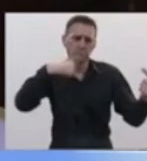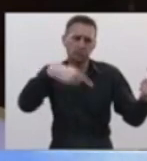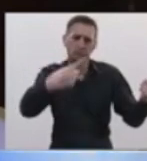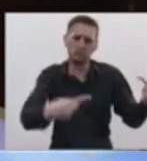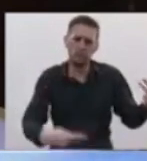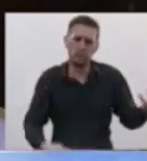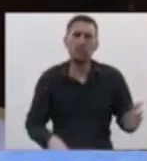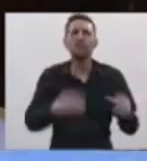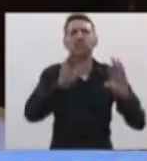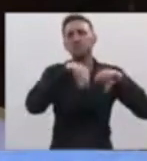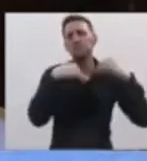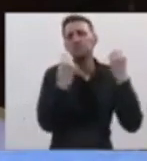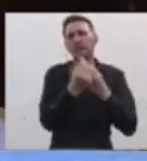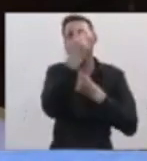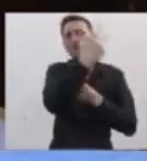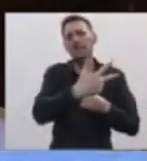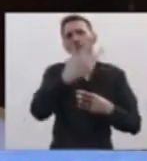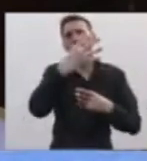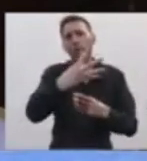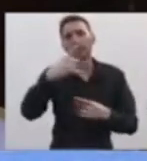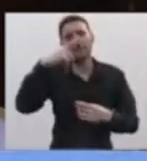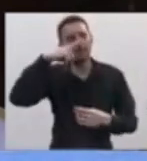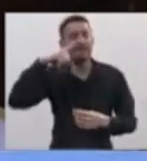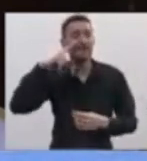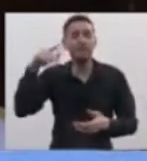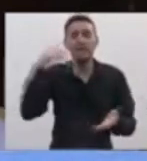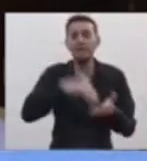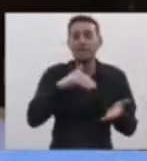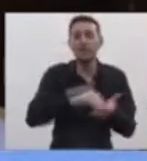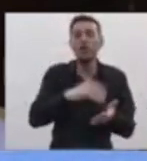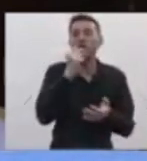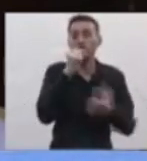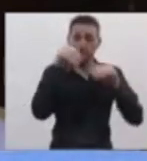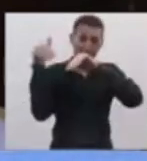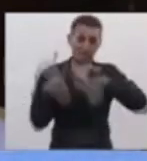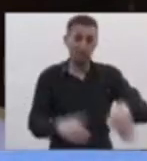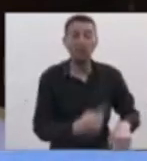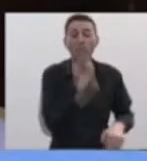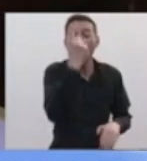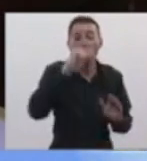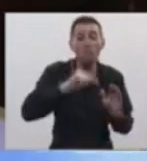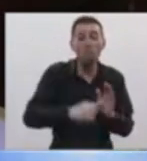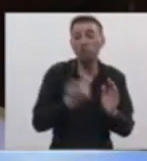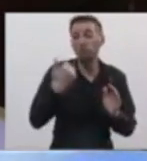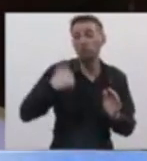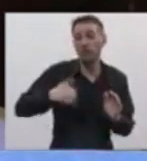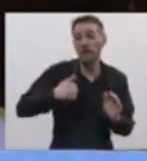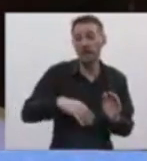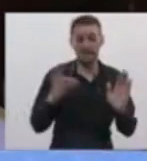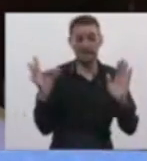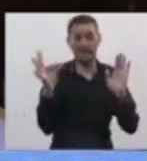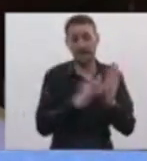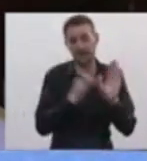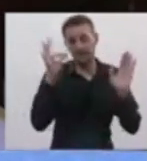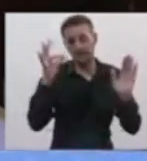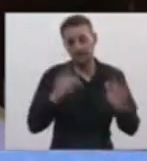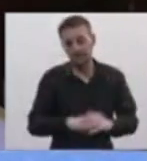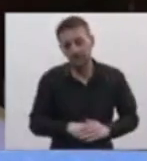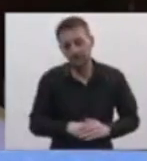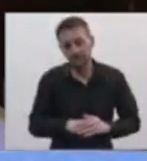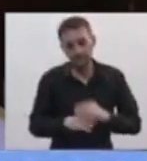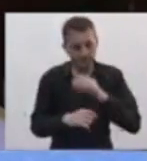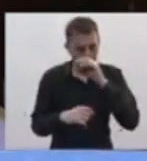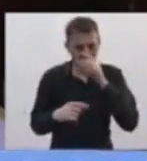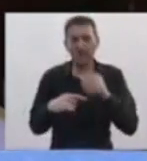son 347 mil millones de pesos de déficit uno de cada cinco puntos déficit de la argentina está ahí no merece por